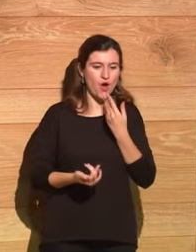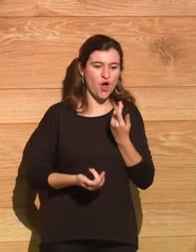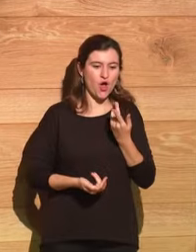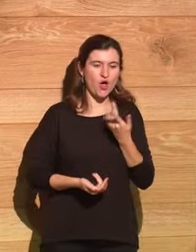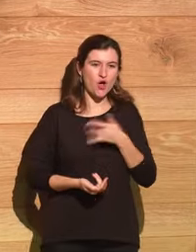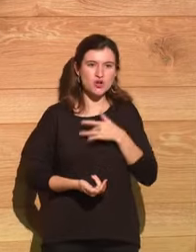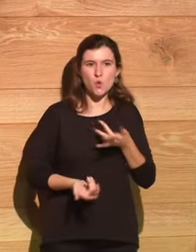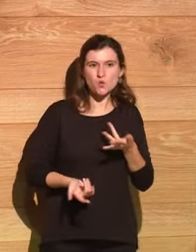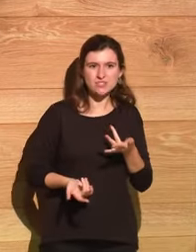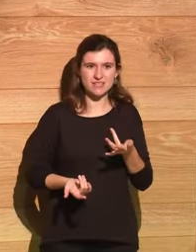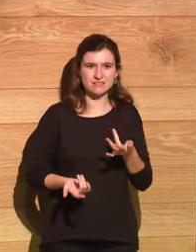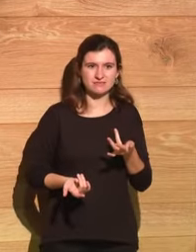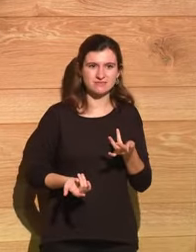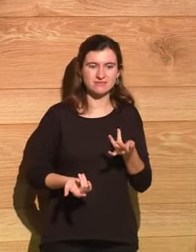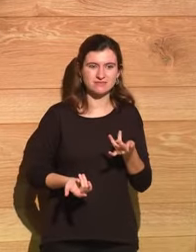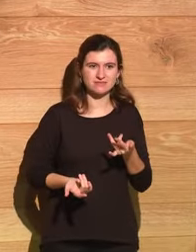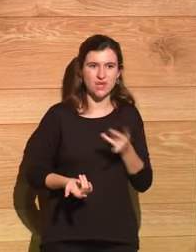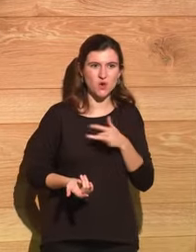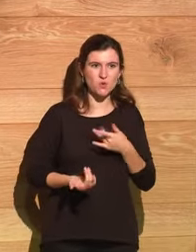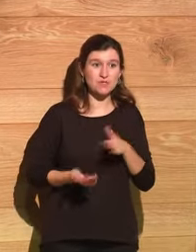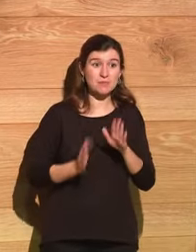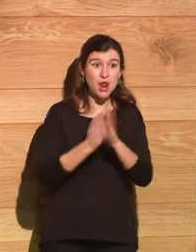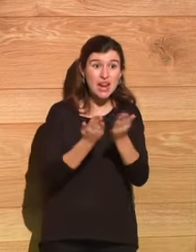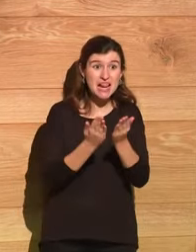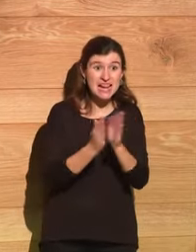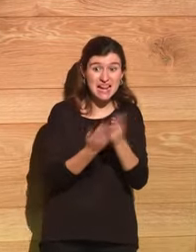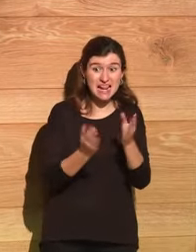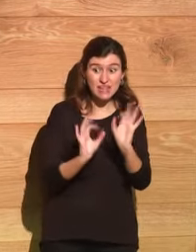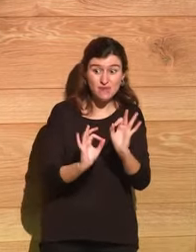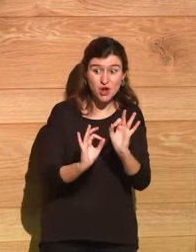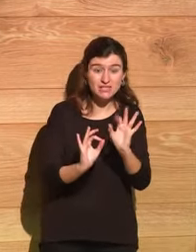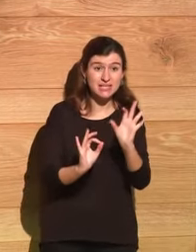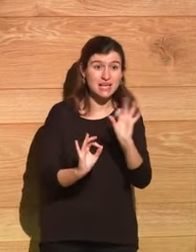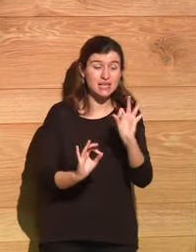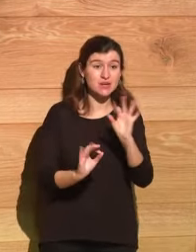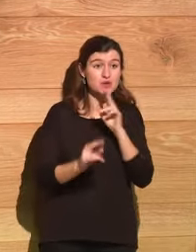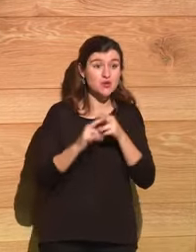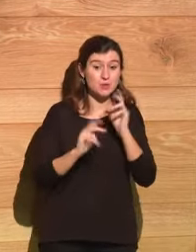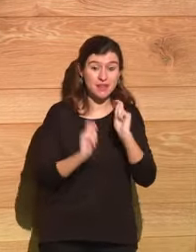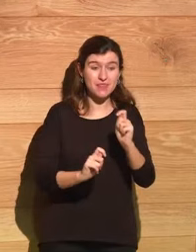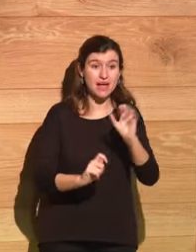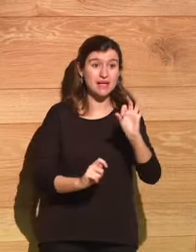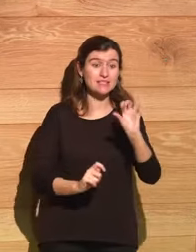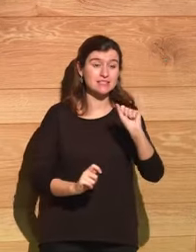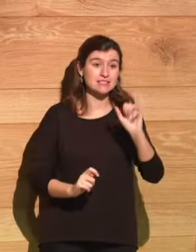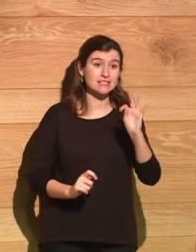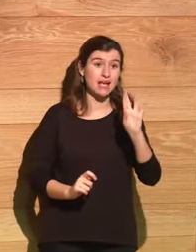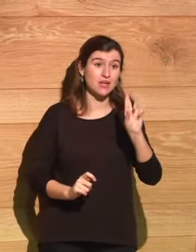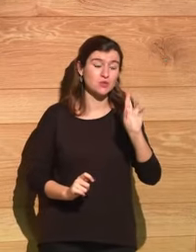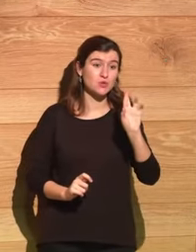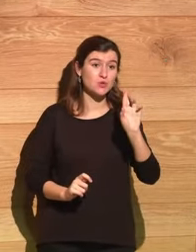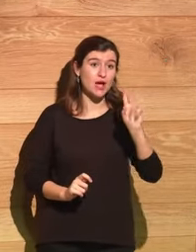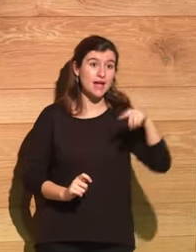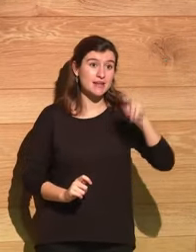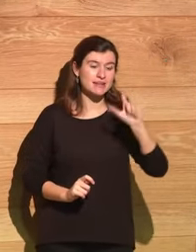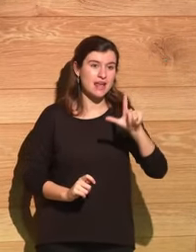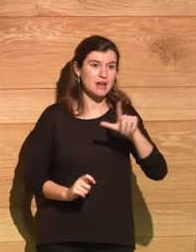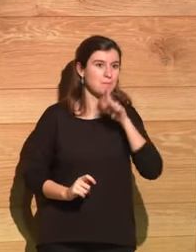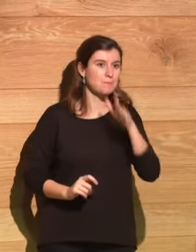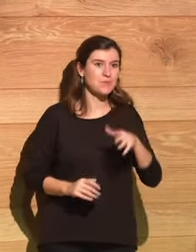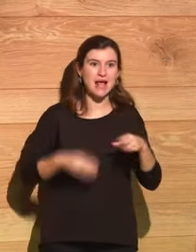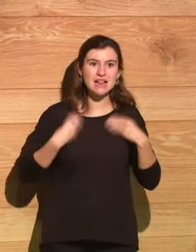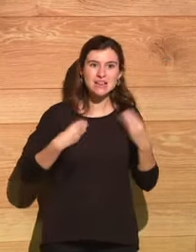cuando realmente el libro se supone que se llama Saturnal por la celebración y por el jolgorio, ¿no? Y por el folleteo.